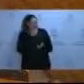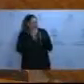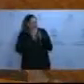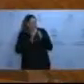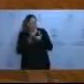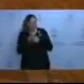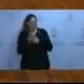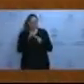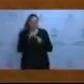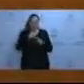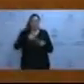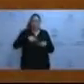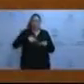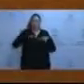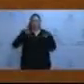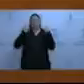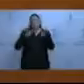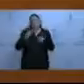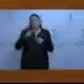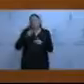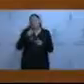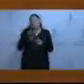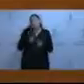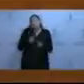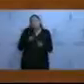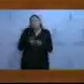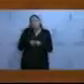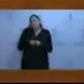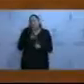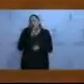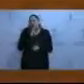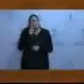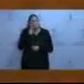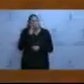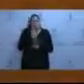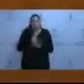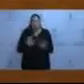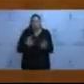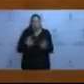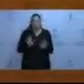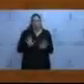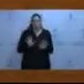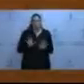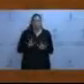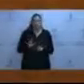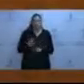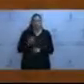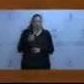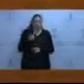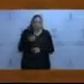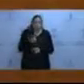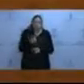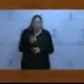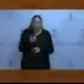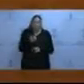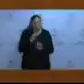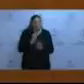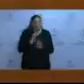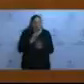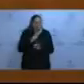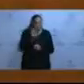las respuestas suyas no sé cómo calificarlas. Bien, por cierto, no he mencionado la palabra pediatría en el discurso.